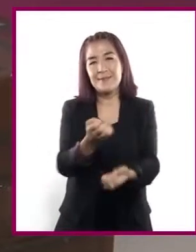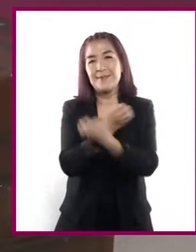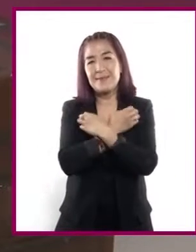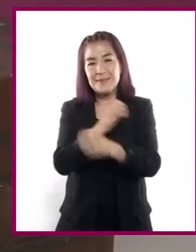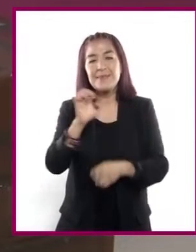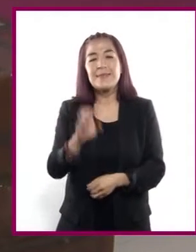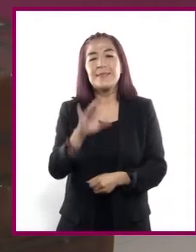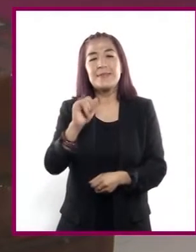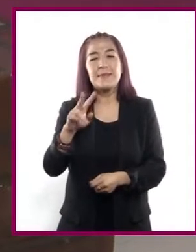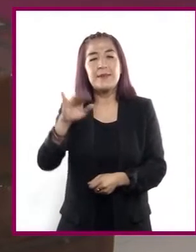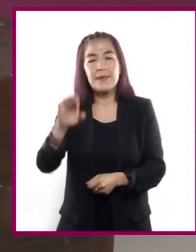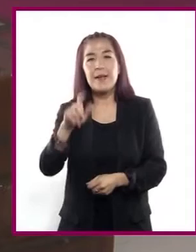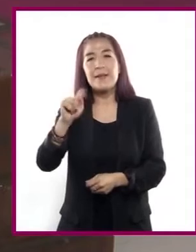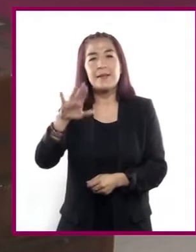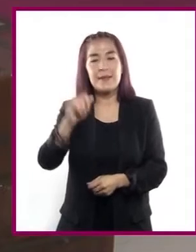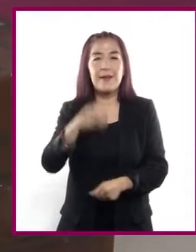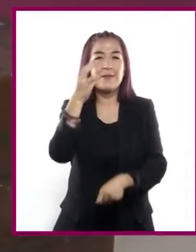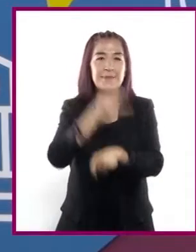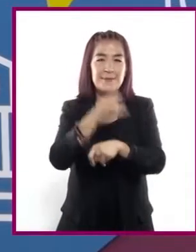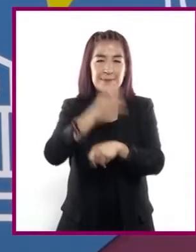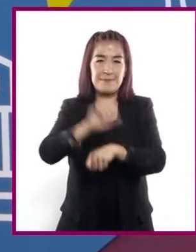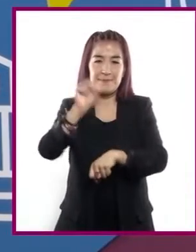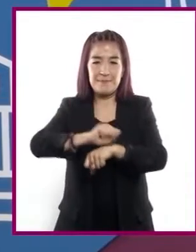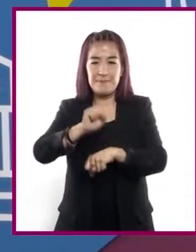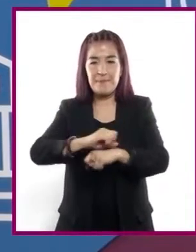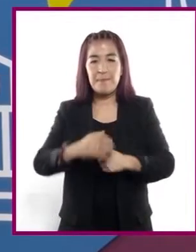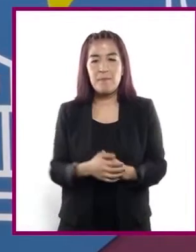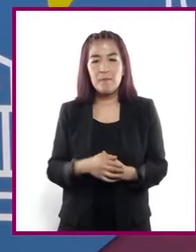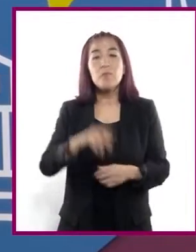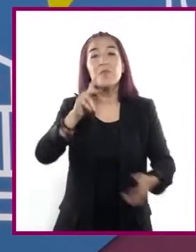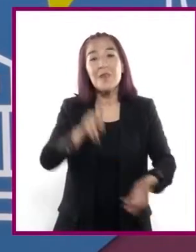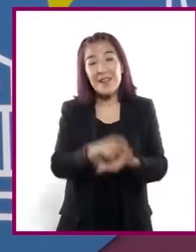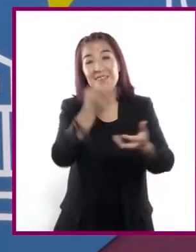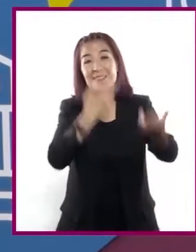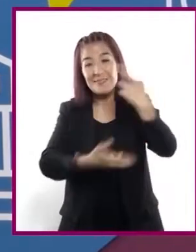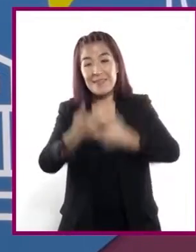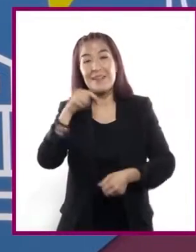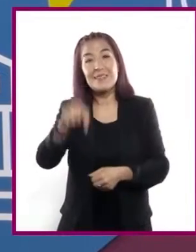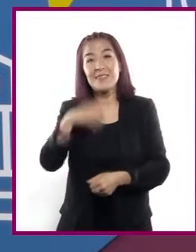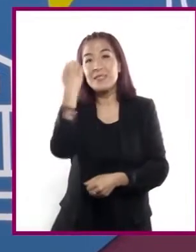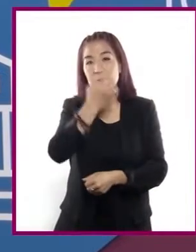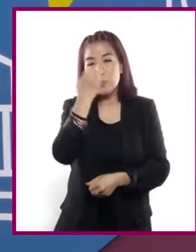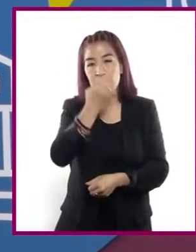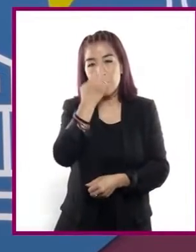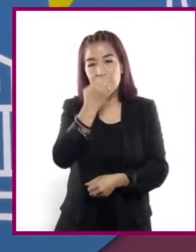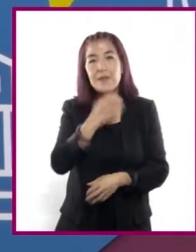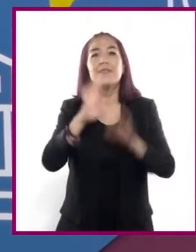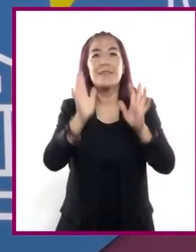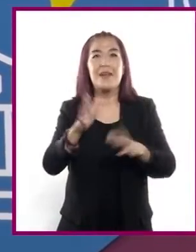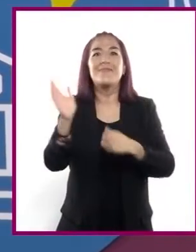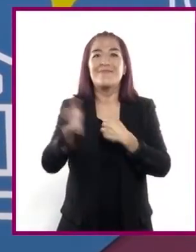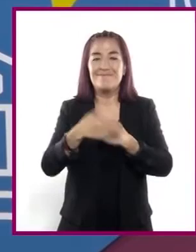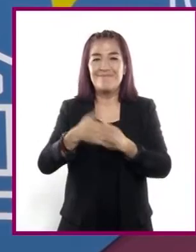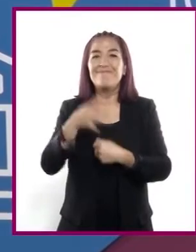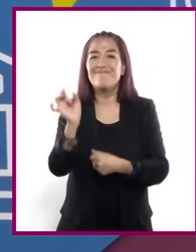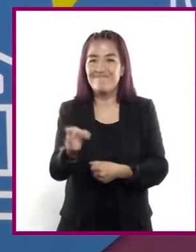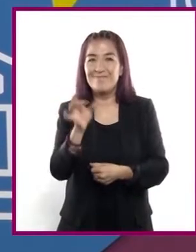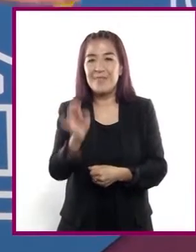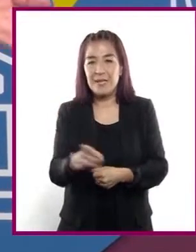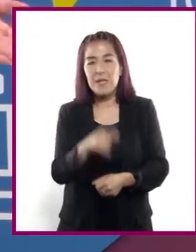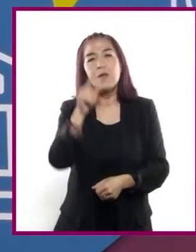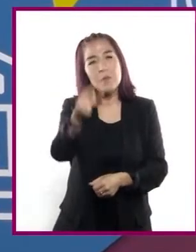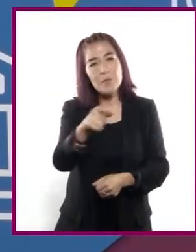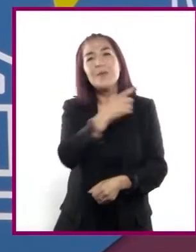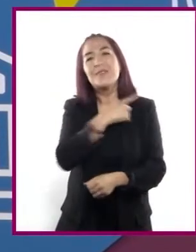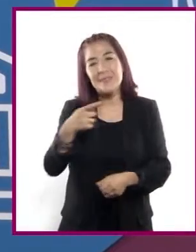Formación Cívica y Ética de tercer grado. El regreso a los espacios escolares está próximo. Les invitamos